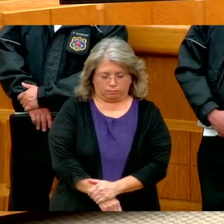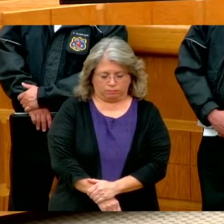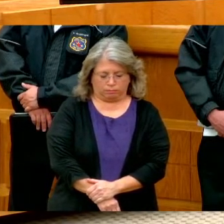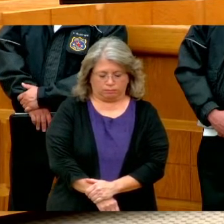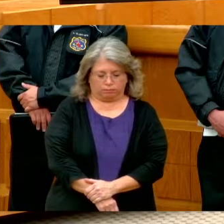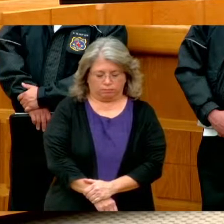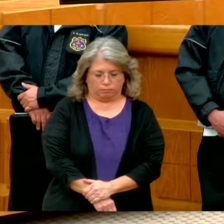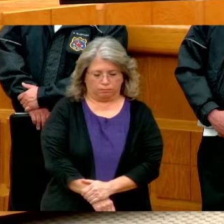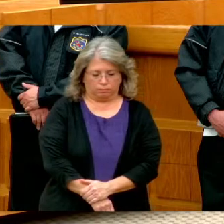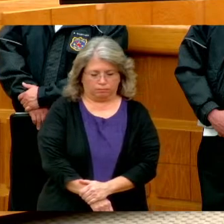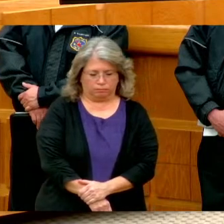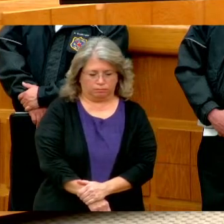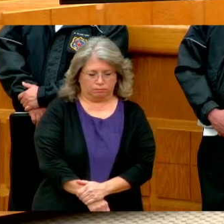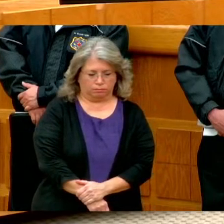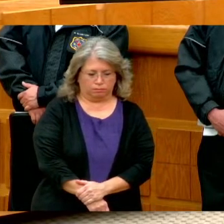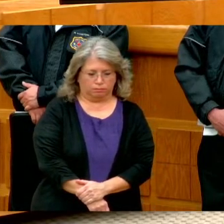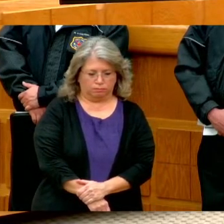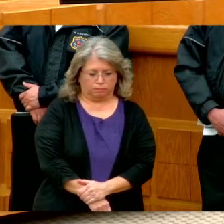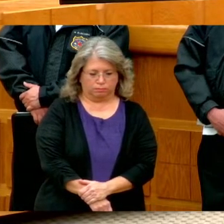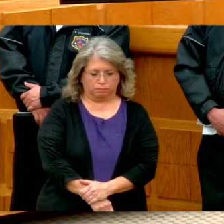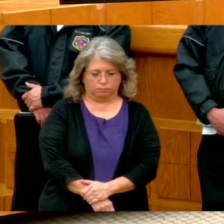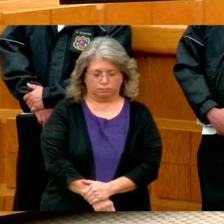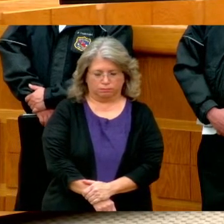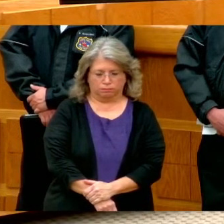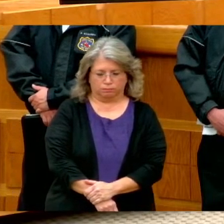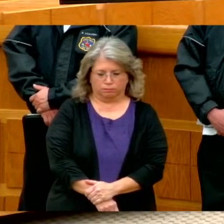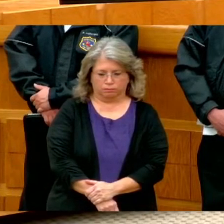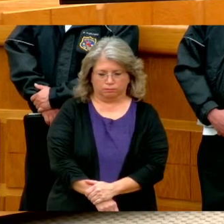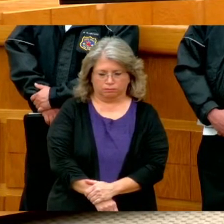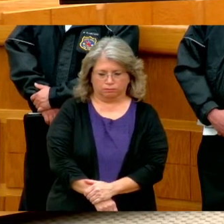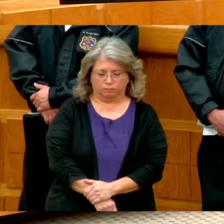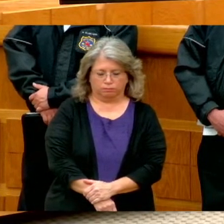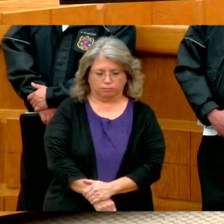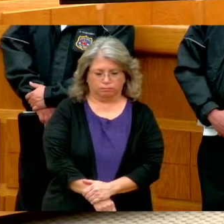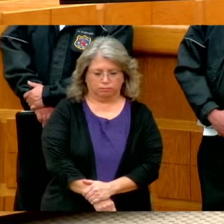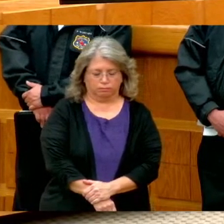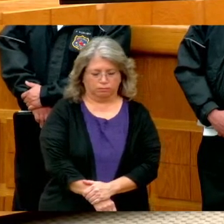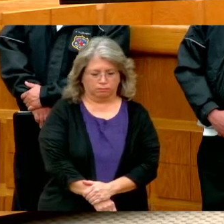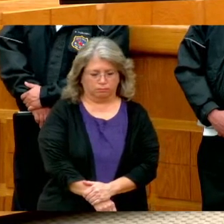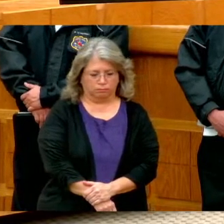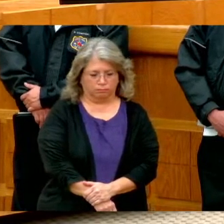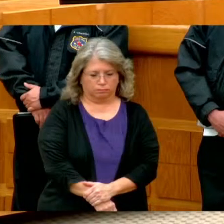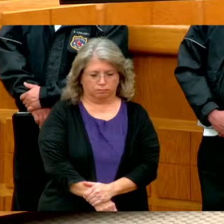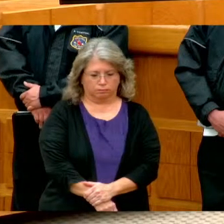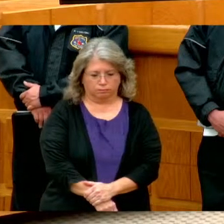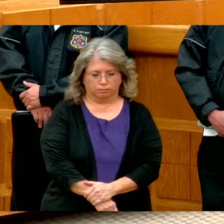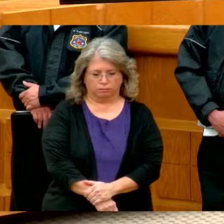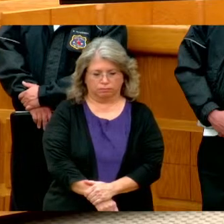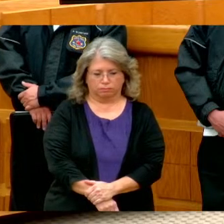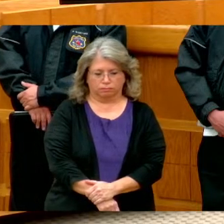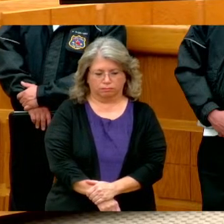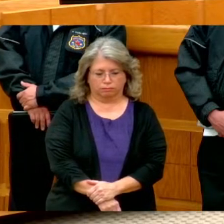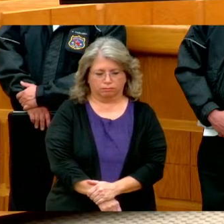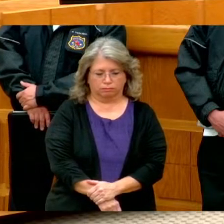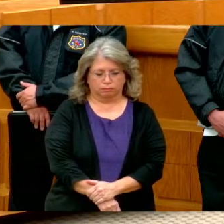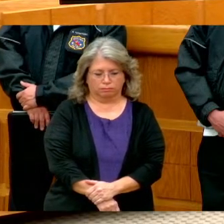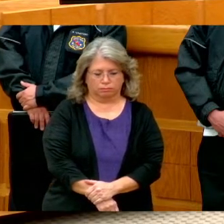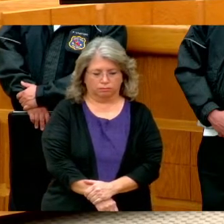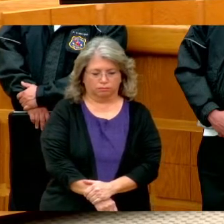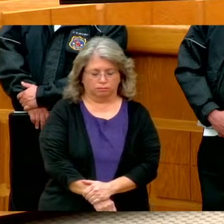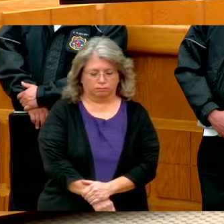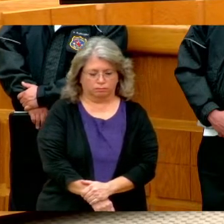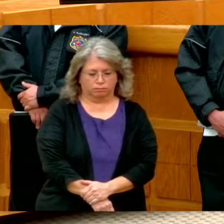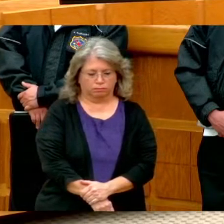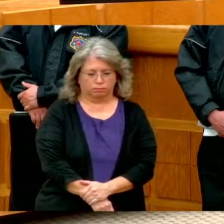la contaminación del aire. Hay muchos instantes de estos tipos de formas de comunicación. Yo